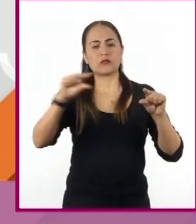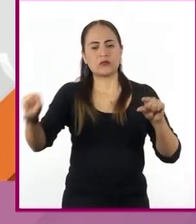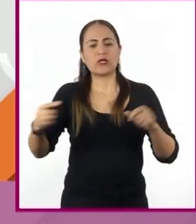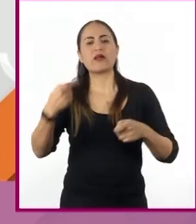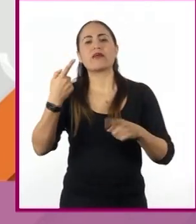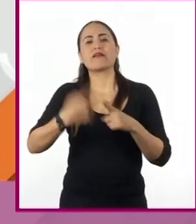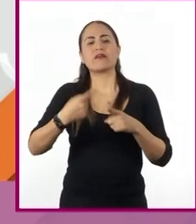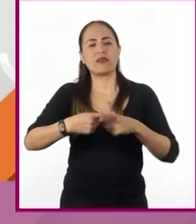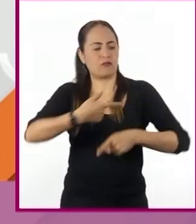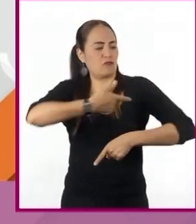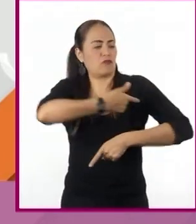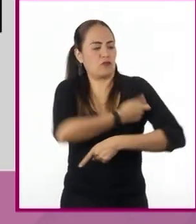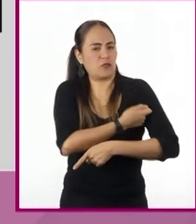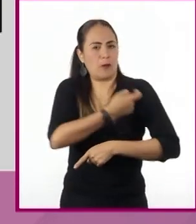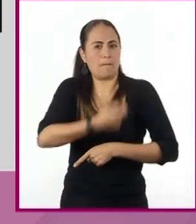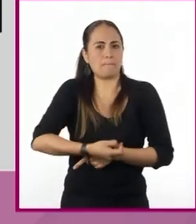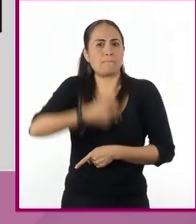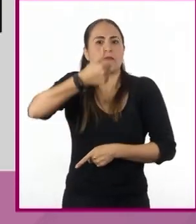vacuna?